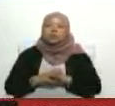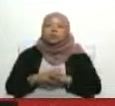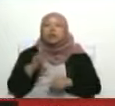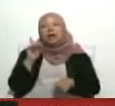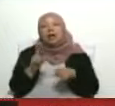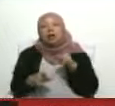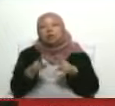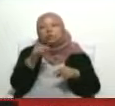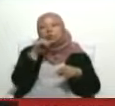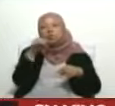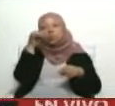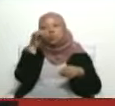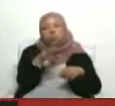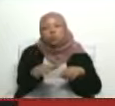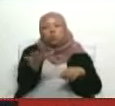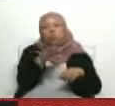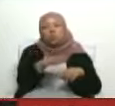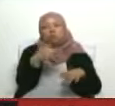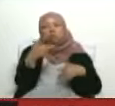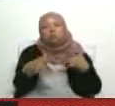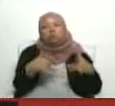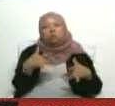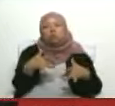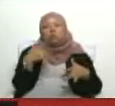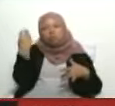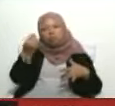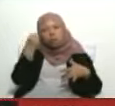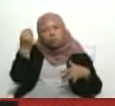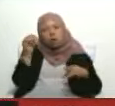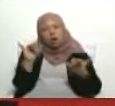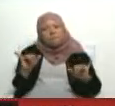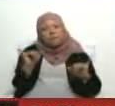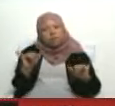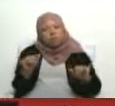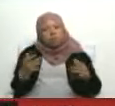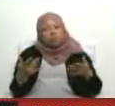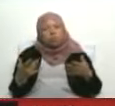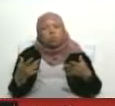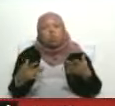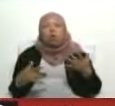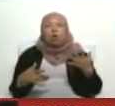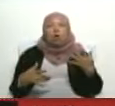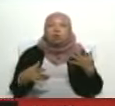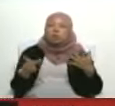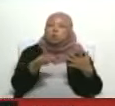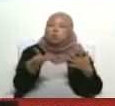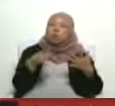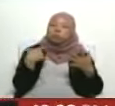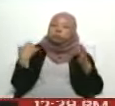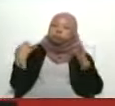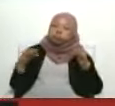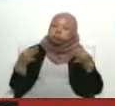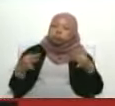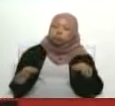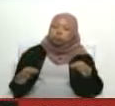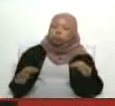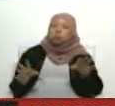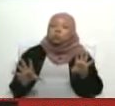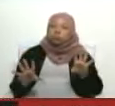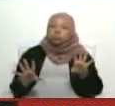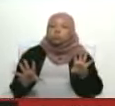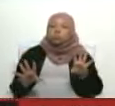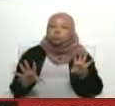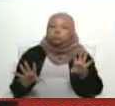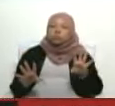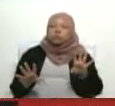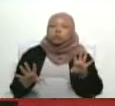algunos que son incrédulos porque no creen en ellos mismos cuando van caminando, ellos no creen que van caminando,